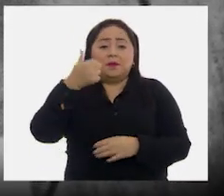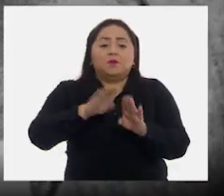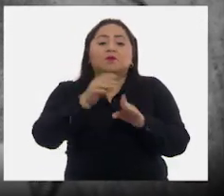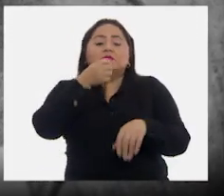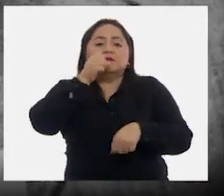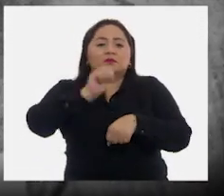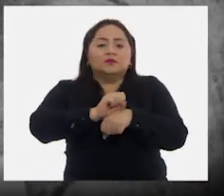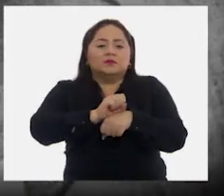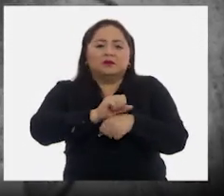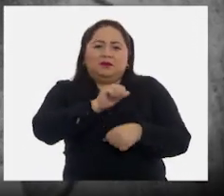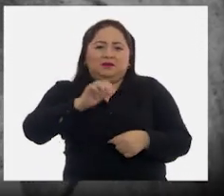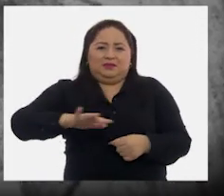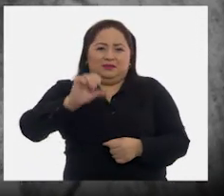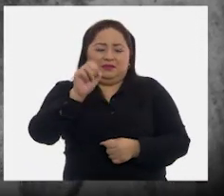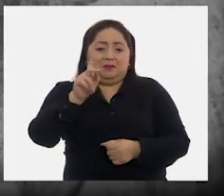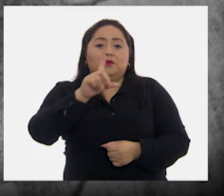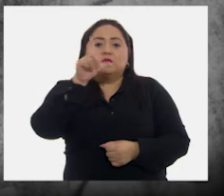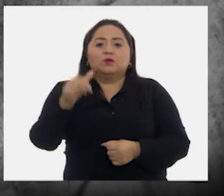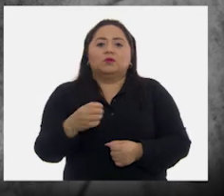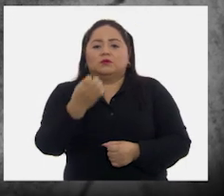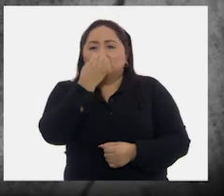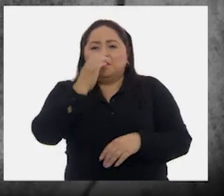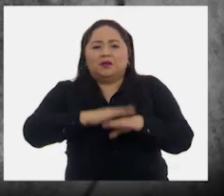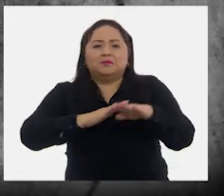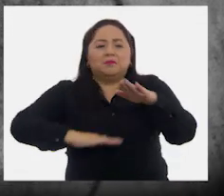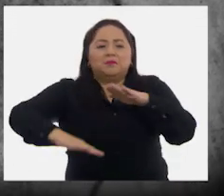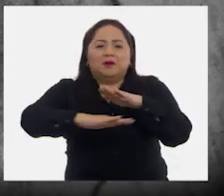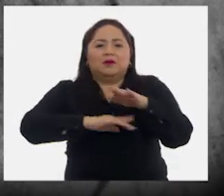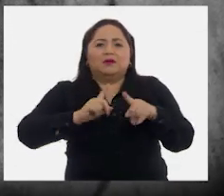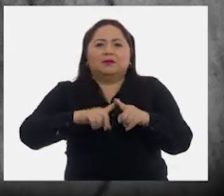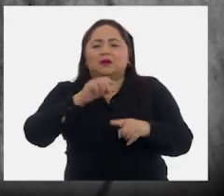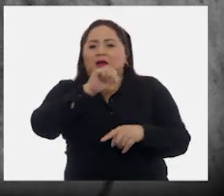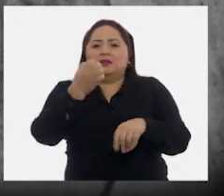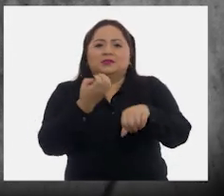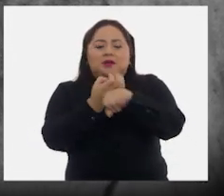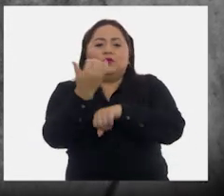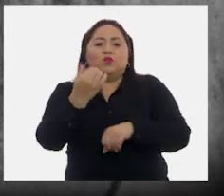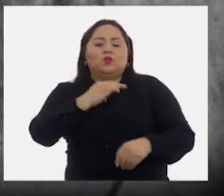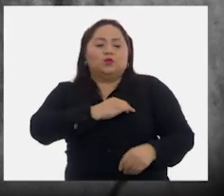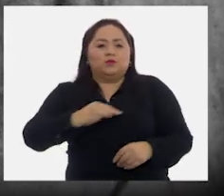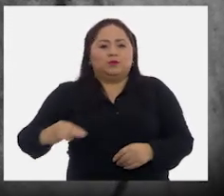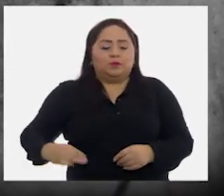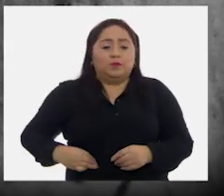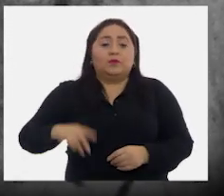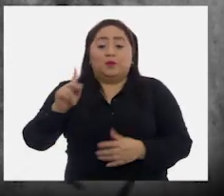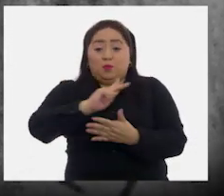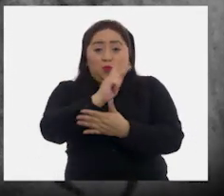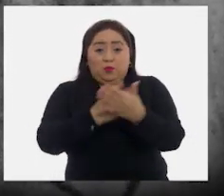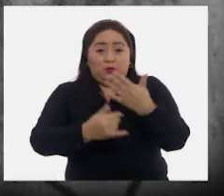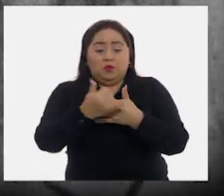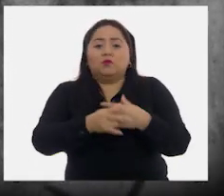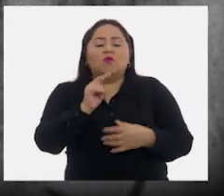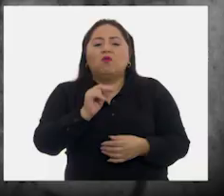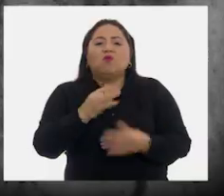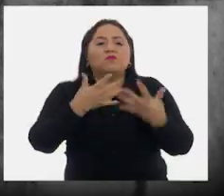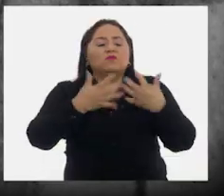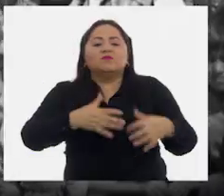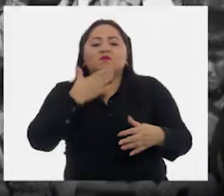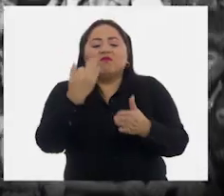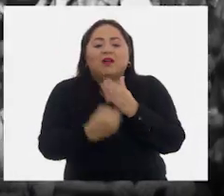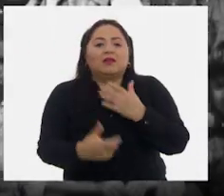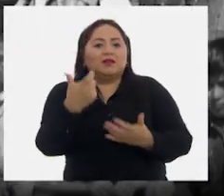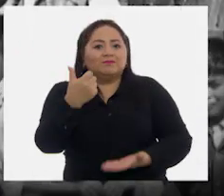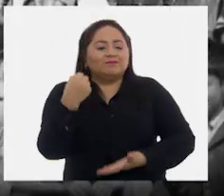de Instrucción Pública y dejó la educación básica en manos de los estados y municipios. El proyecto no funcionó por falta de